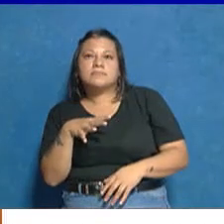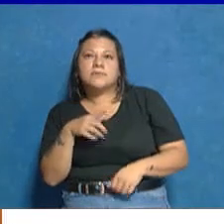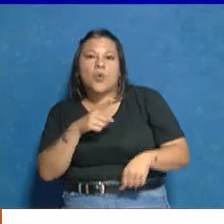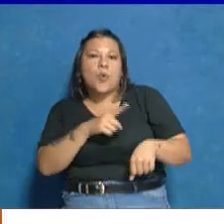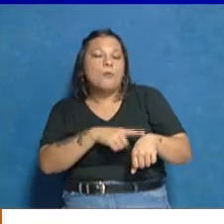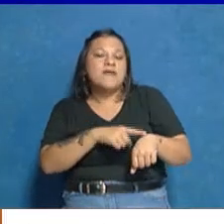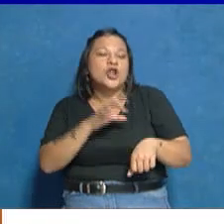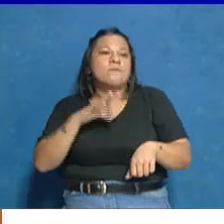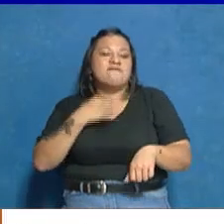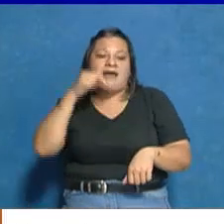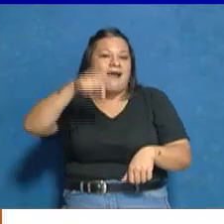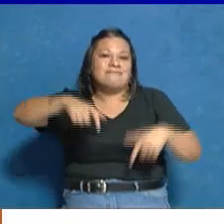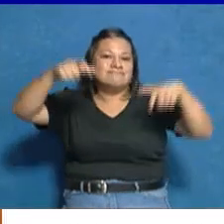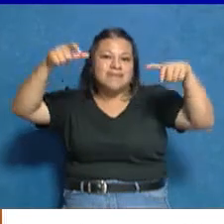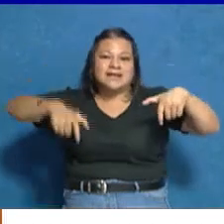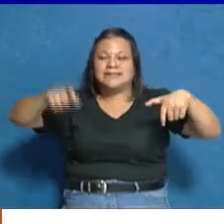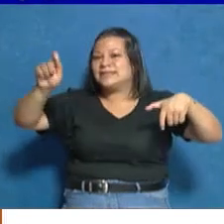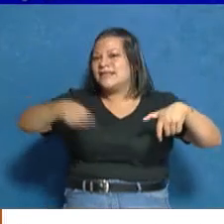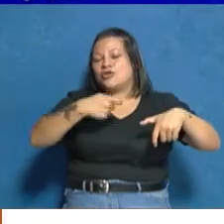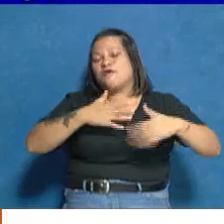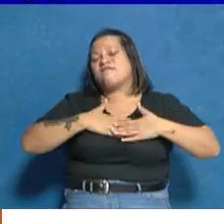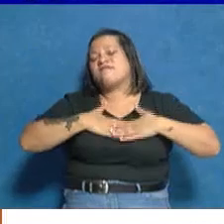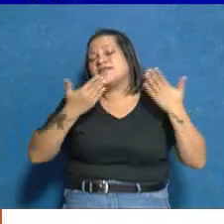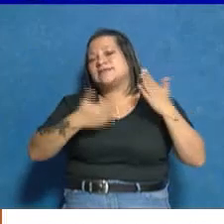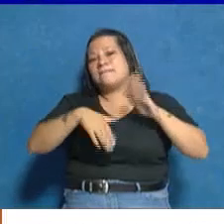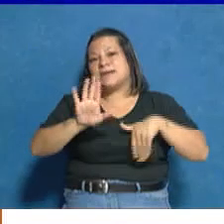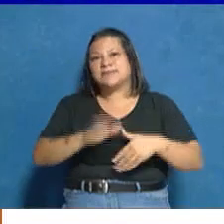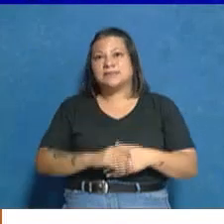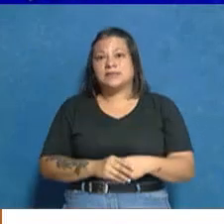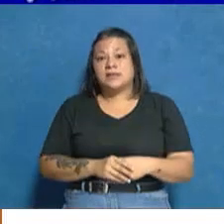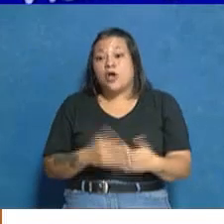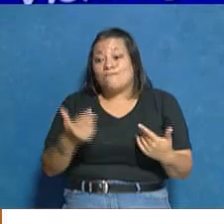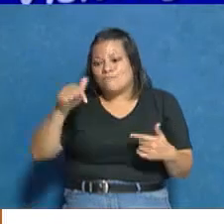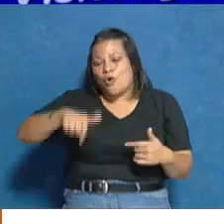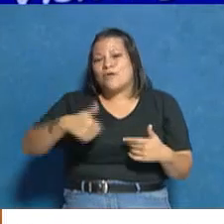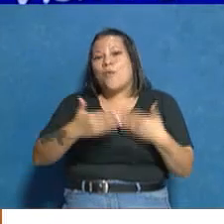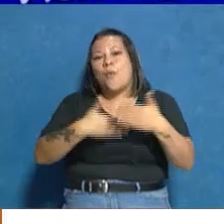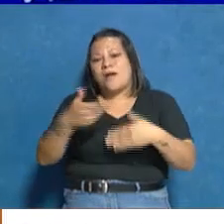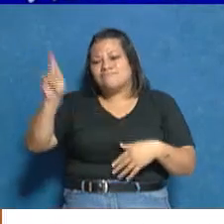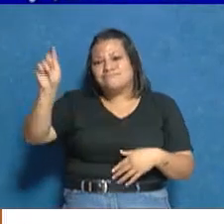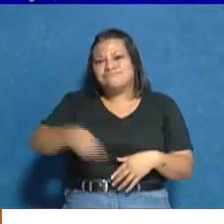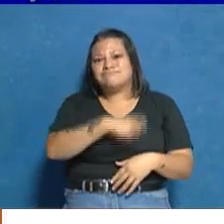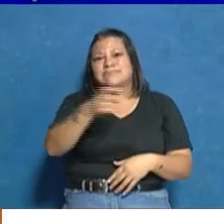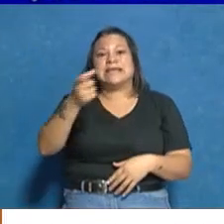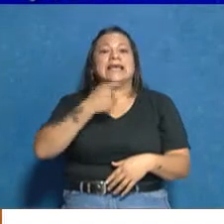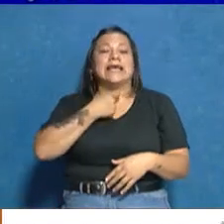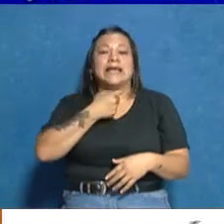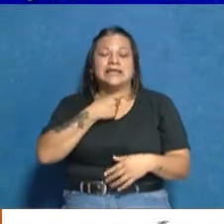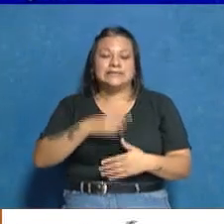más feliz que acá adentro y por eso quería jugar y